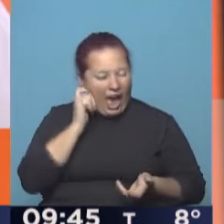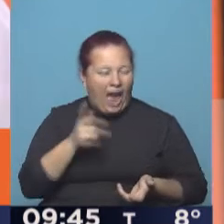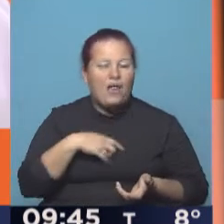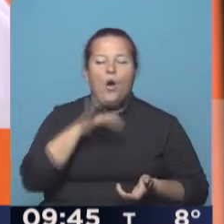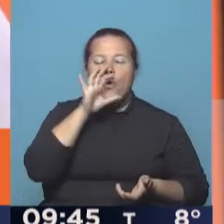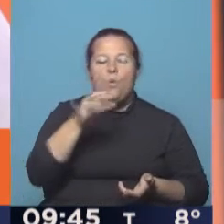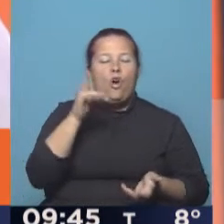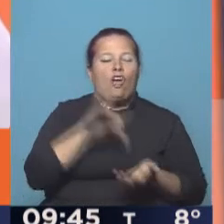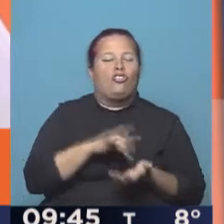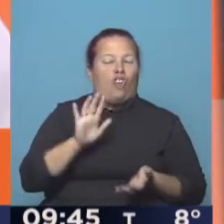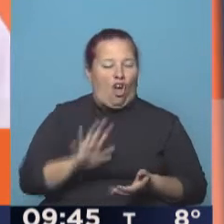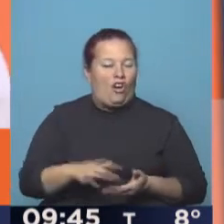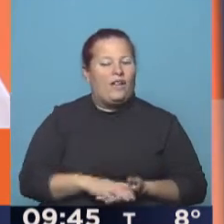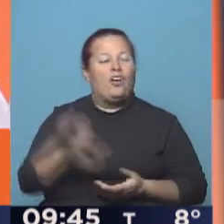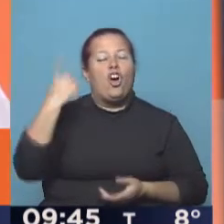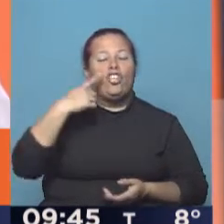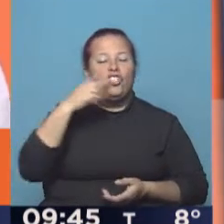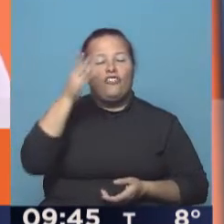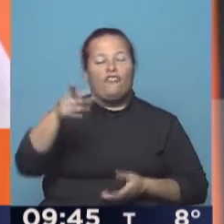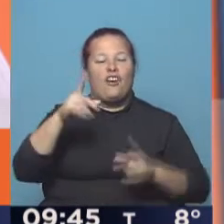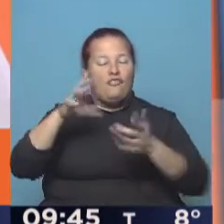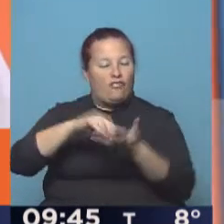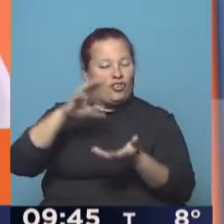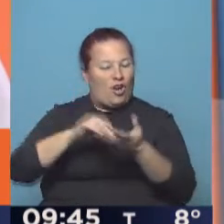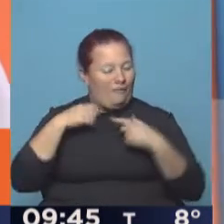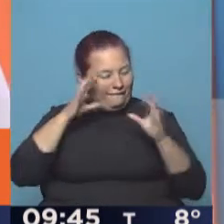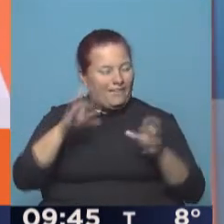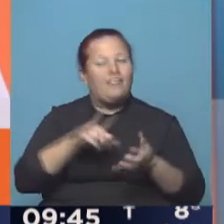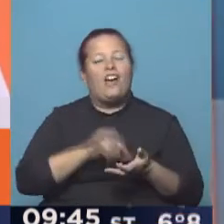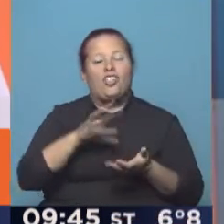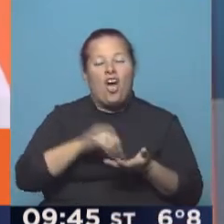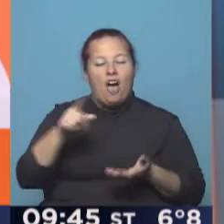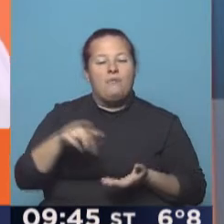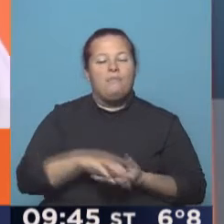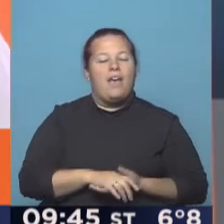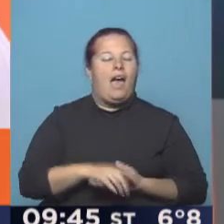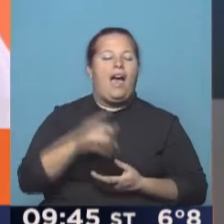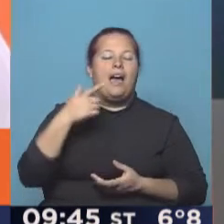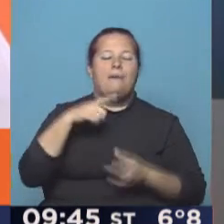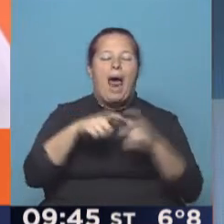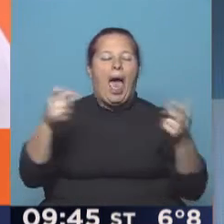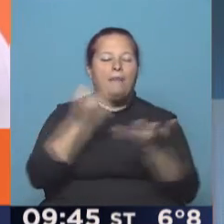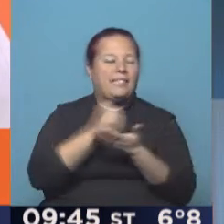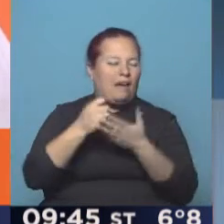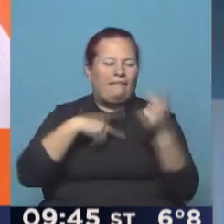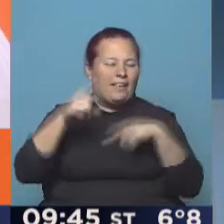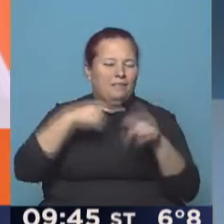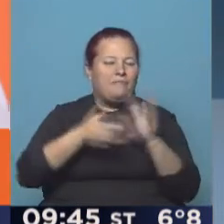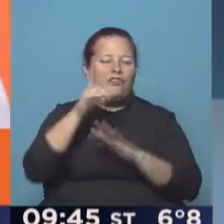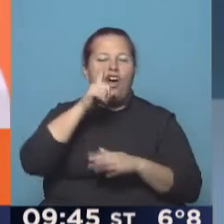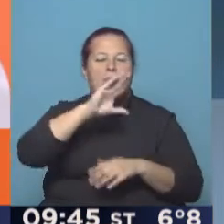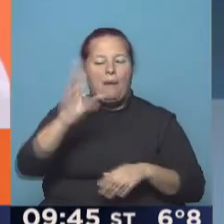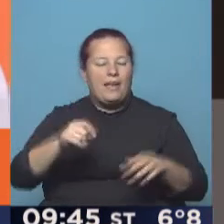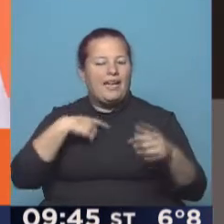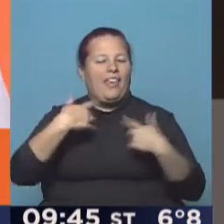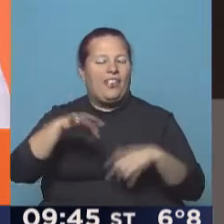nunca lo había vivido. El otro día fui a sacar una fotocopia, me acuerdo, para el pasaporte, tenía que cubrir la Copa América y tenía